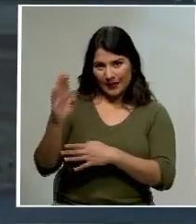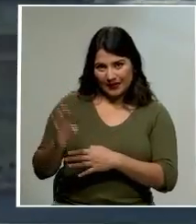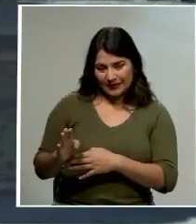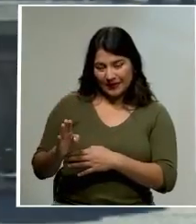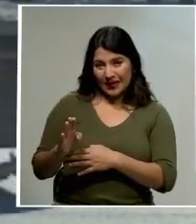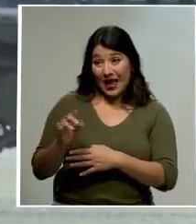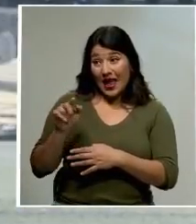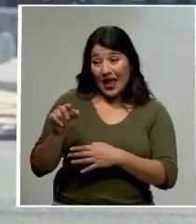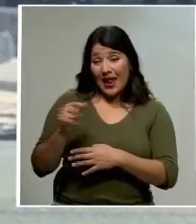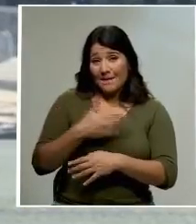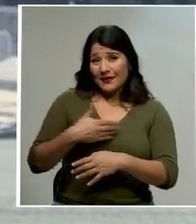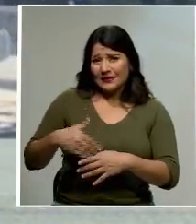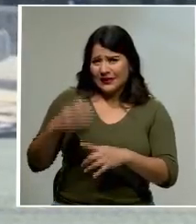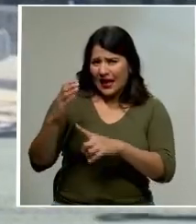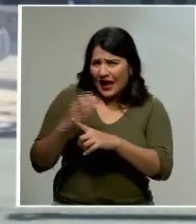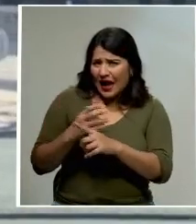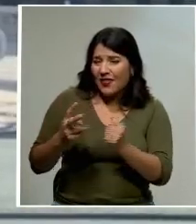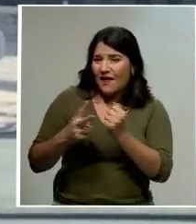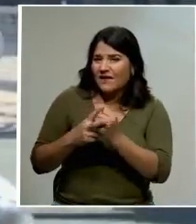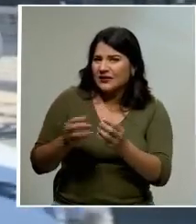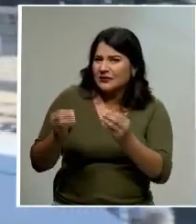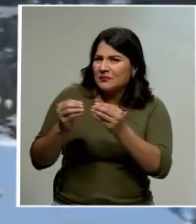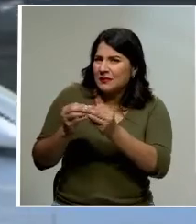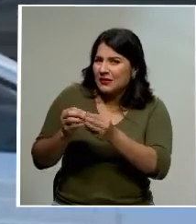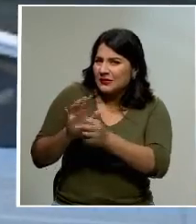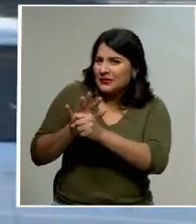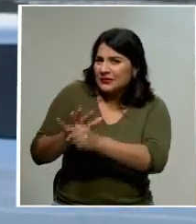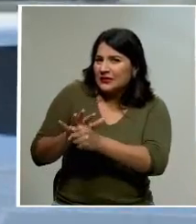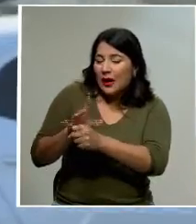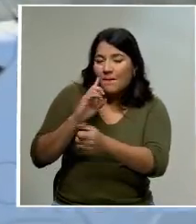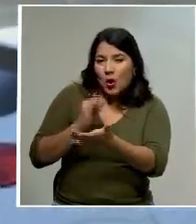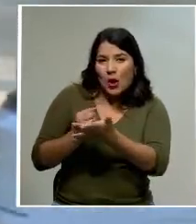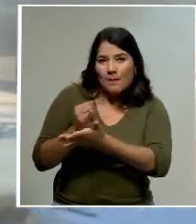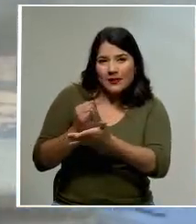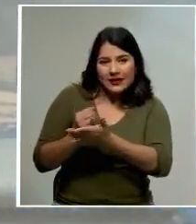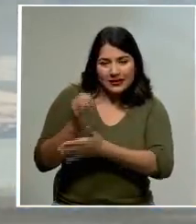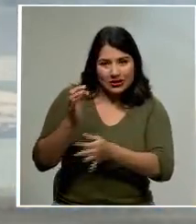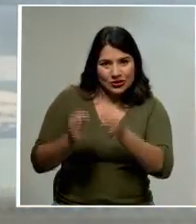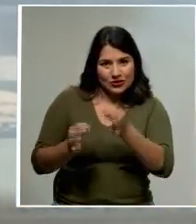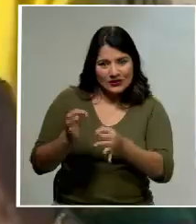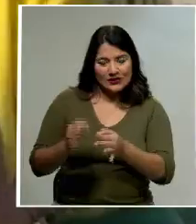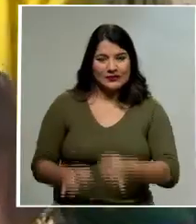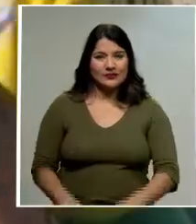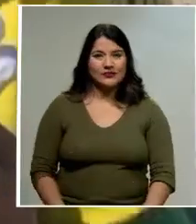vez más cercado por investigaciones judiciales y con su popularidad en declive.